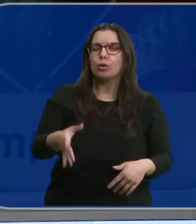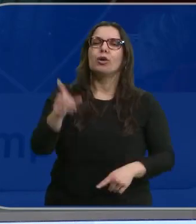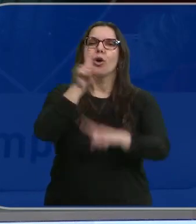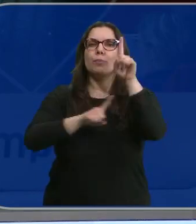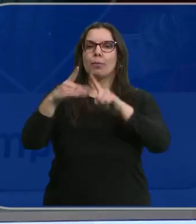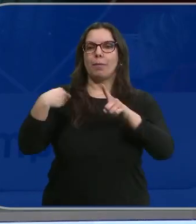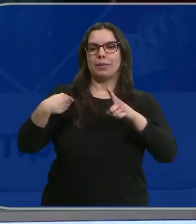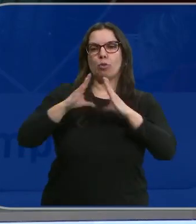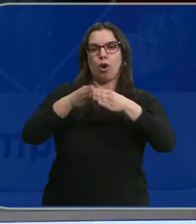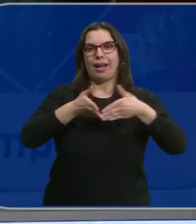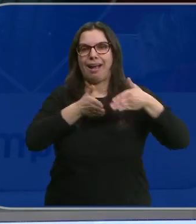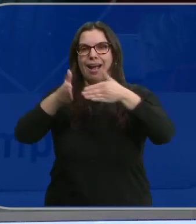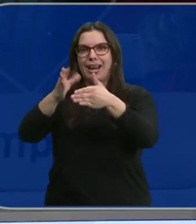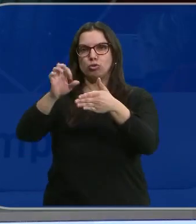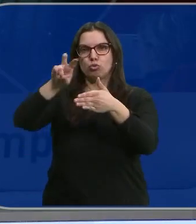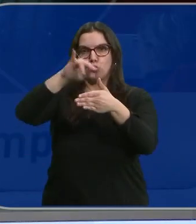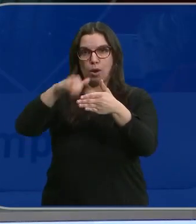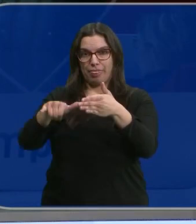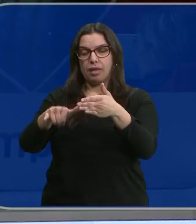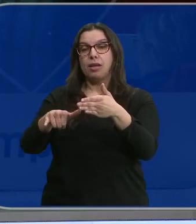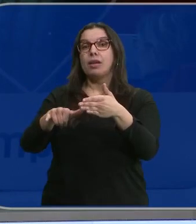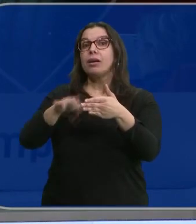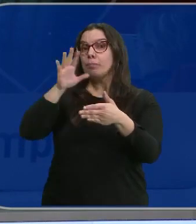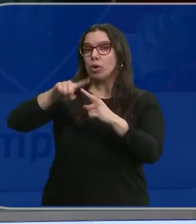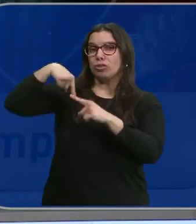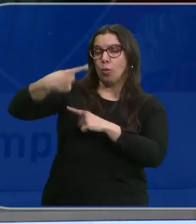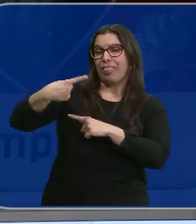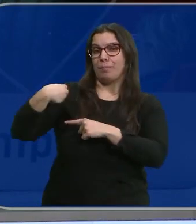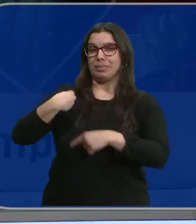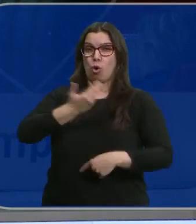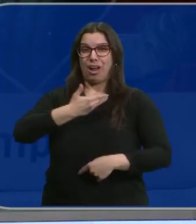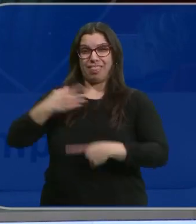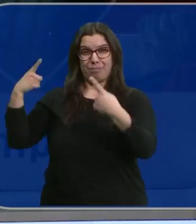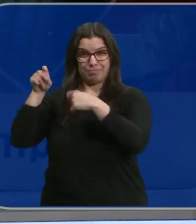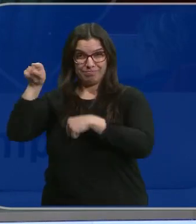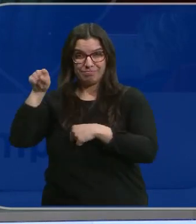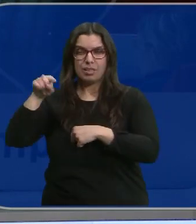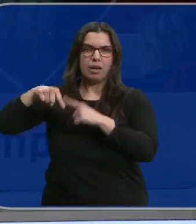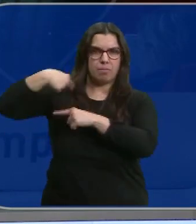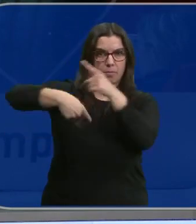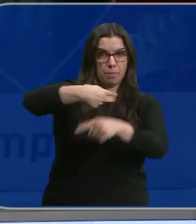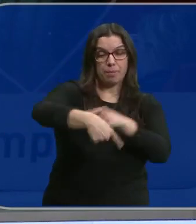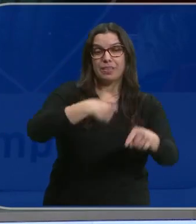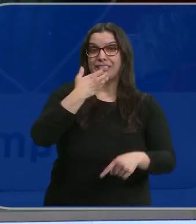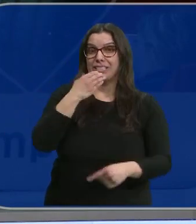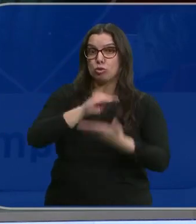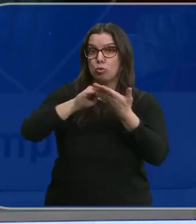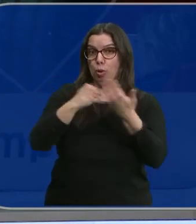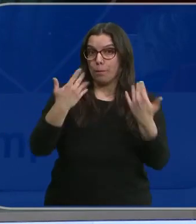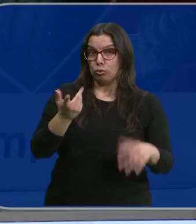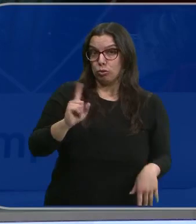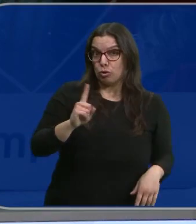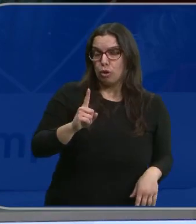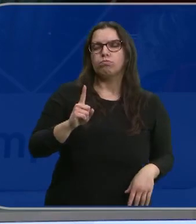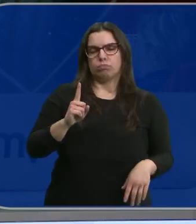rebeldes hutíes de Yemen. La guerra de Gaza afecta ya al comercio internacional y si no se actúa pronto, en breve, empresas y consumidores lo notarán en